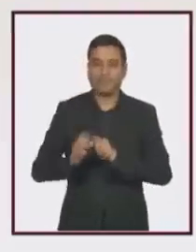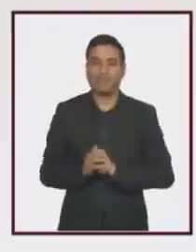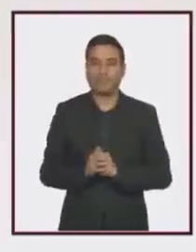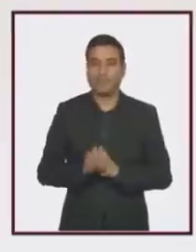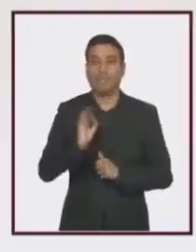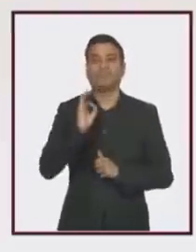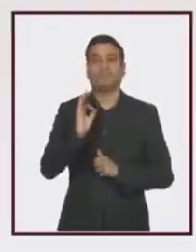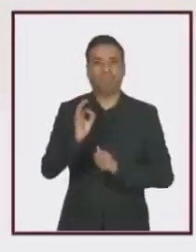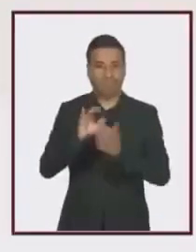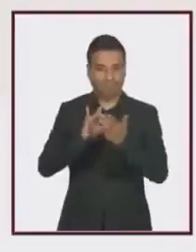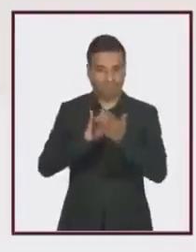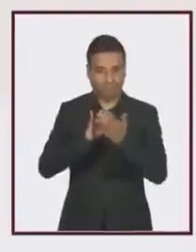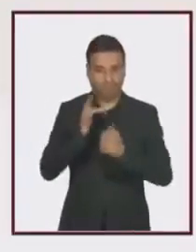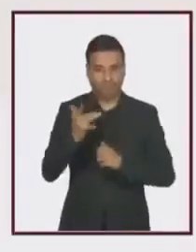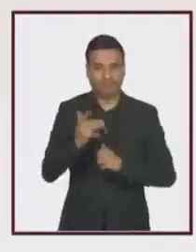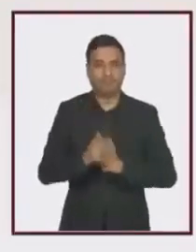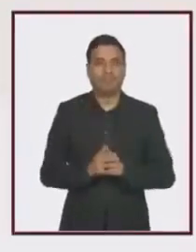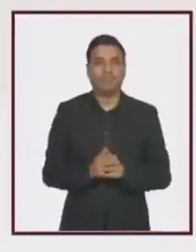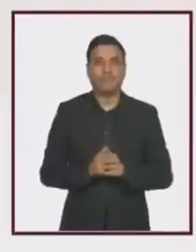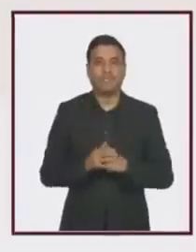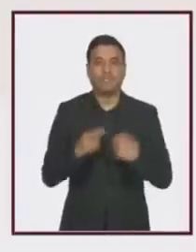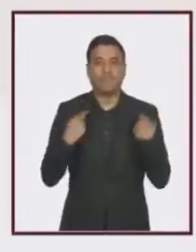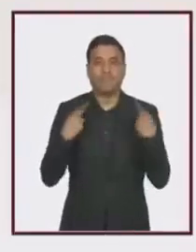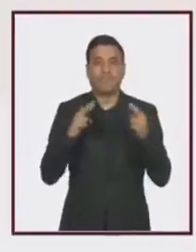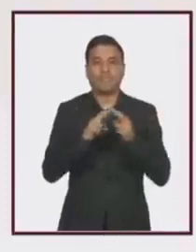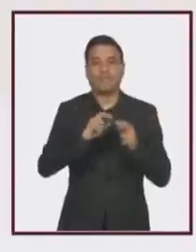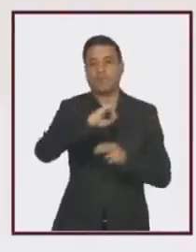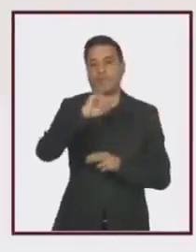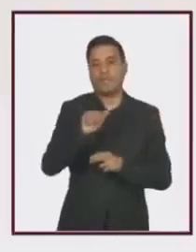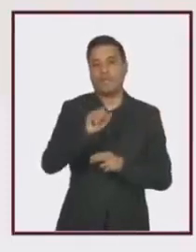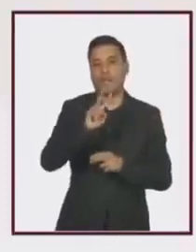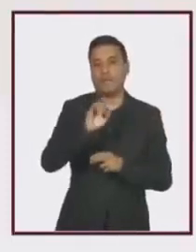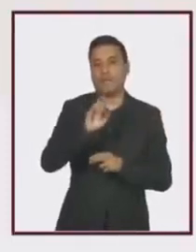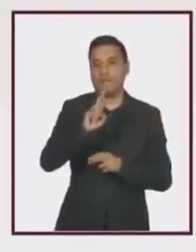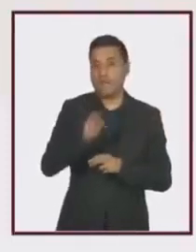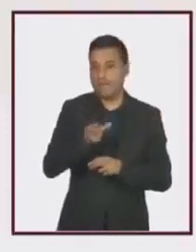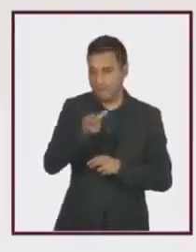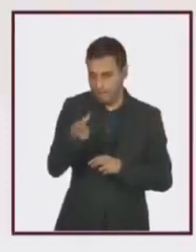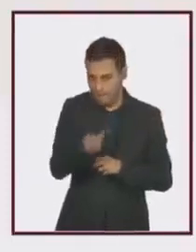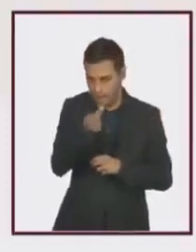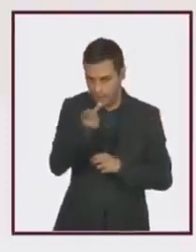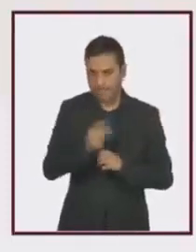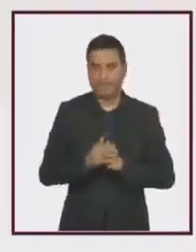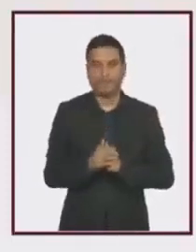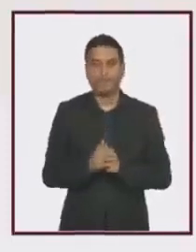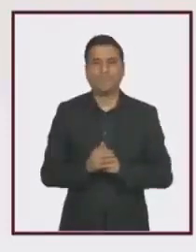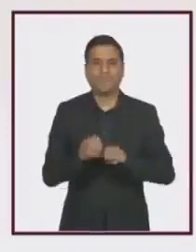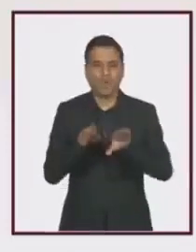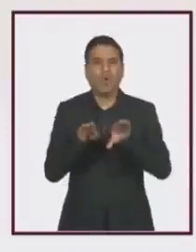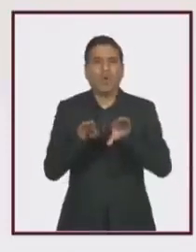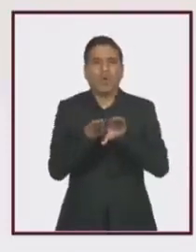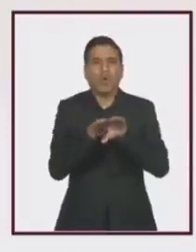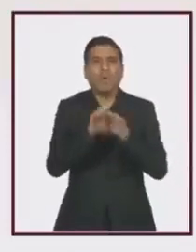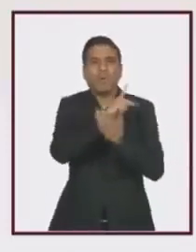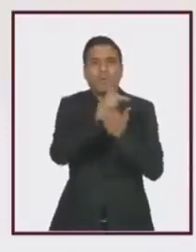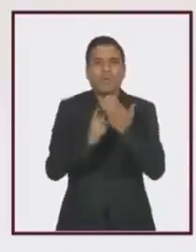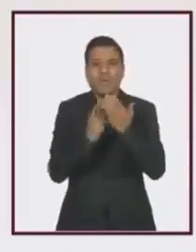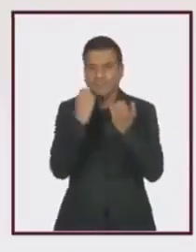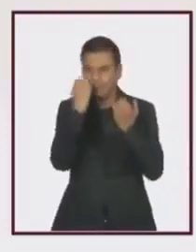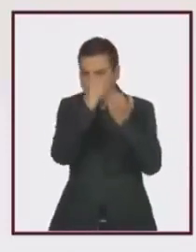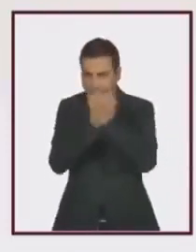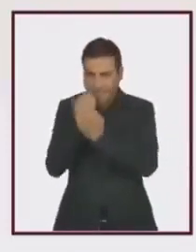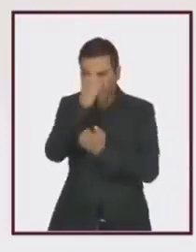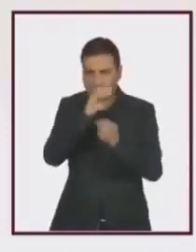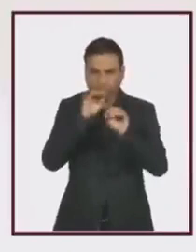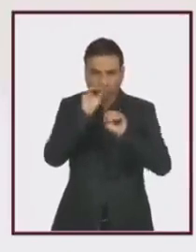Excelente, maestra. El profesor Javier Vera nos pregunta, ¿cómo desarrollar un programa analítico en